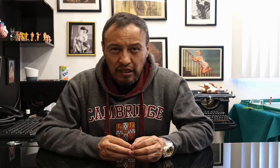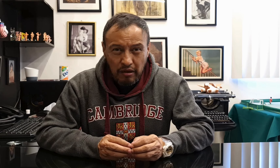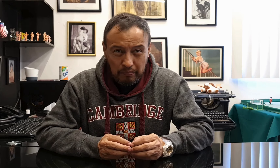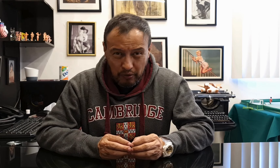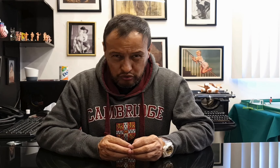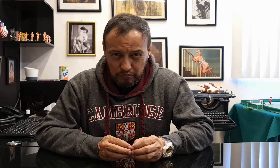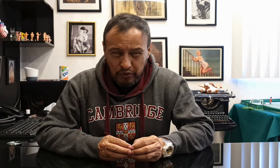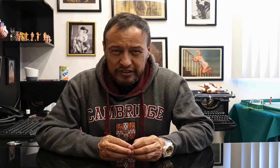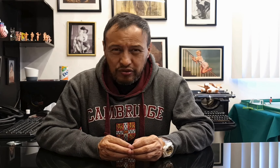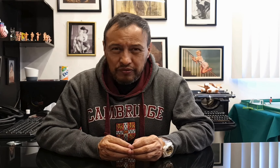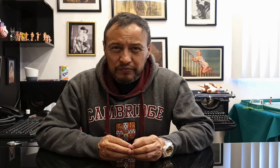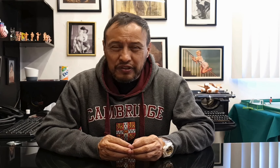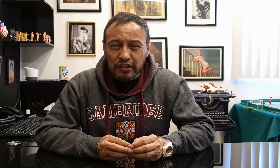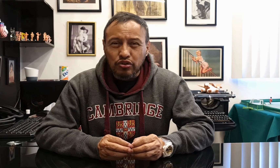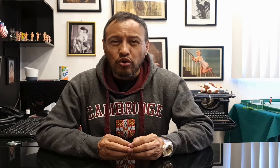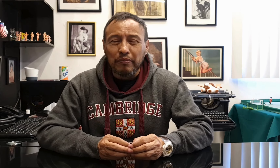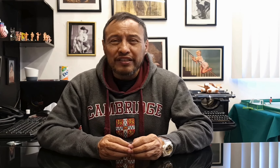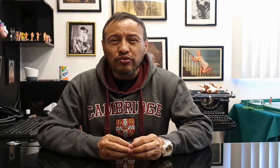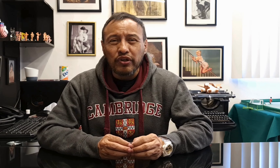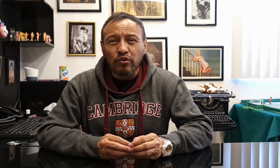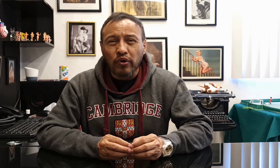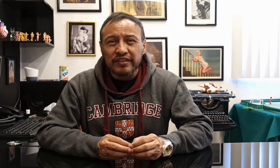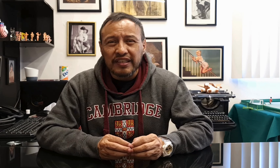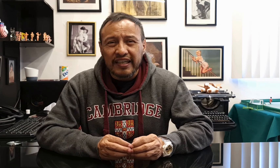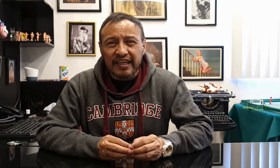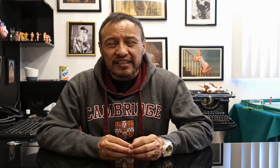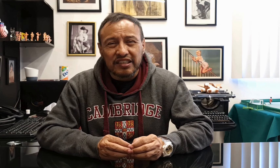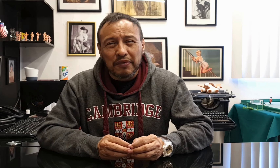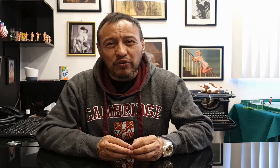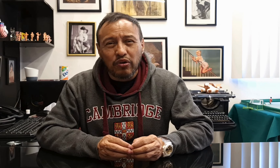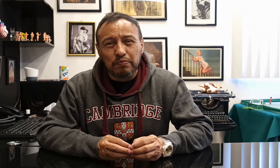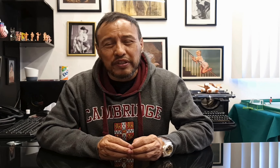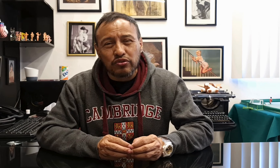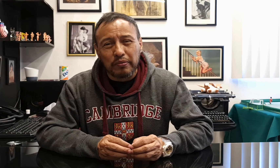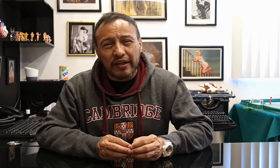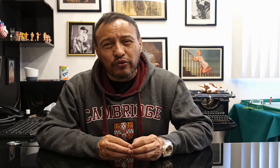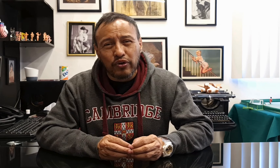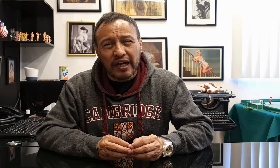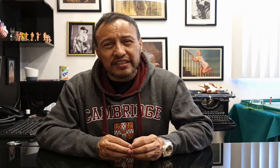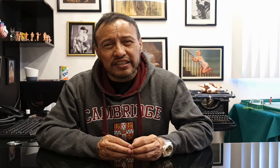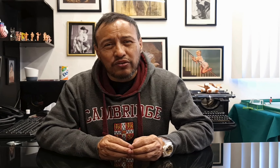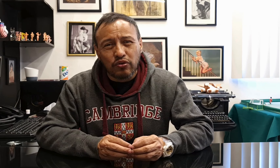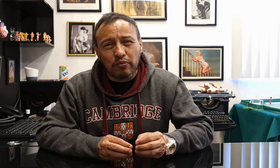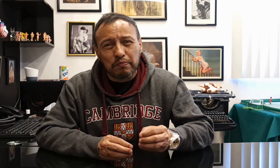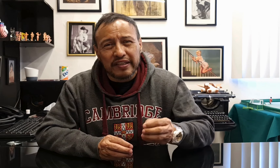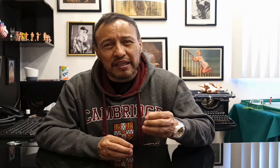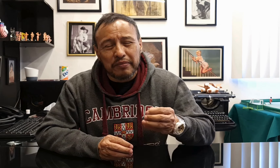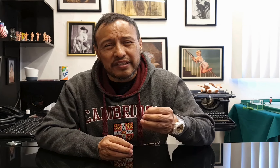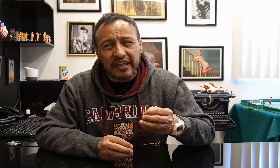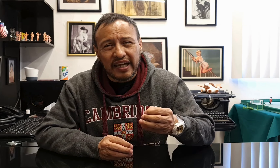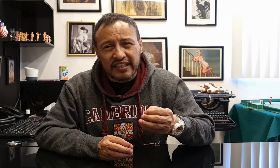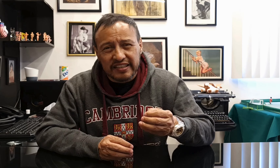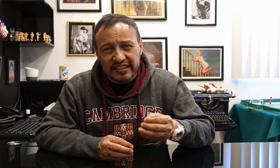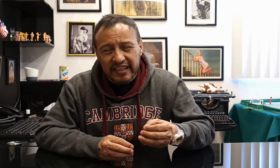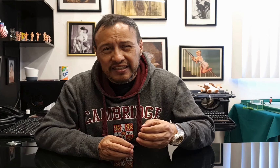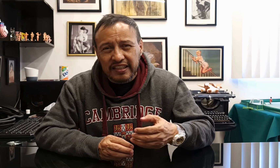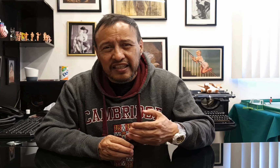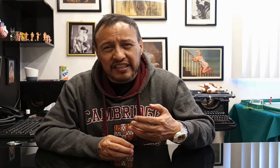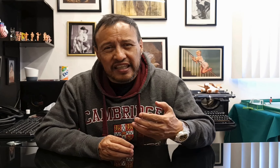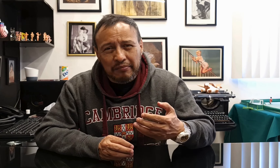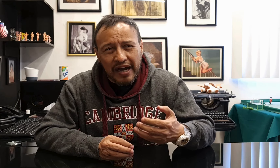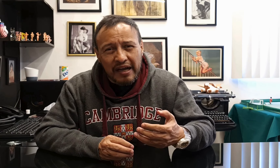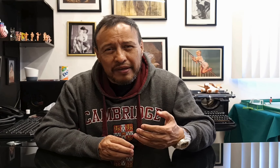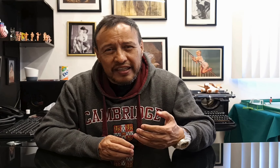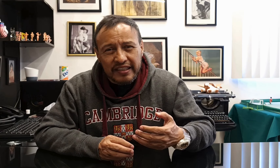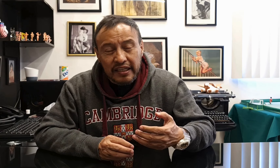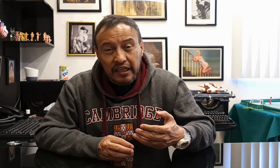es, por supuesto, tomando en cuenta que Andrés Manuel López Obrador ha sido completamente aquiescente